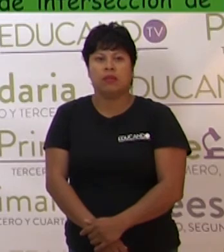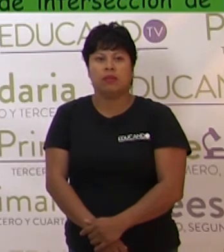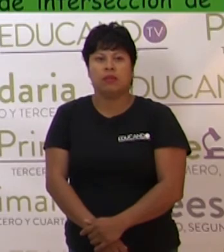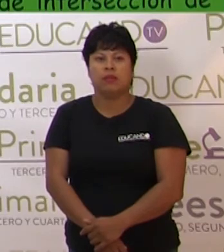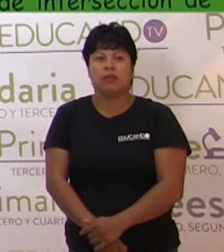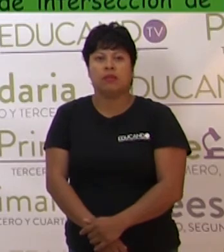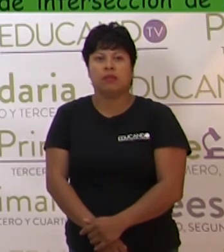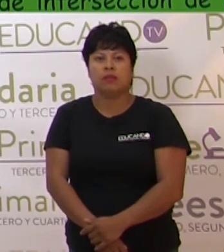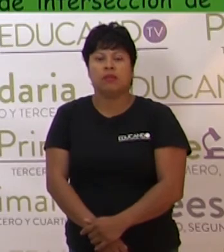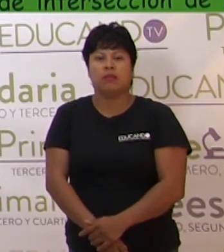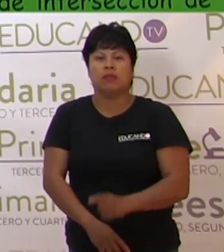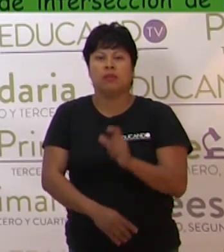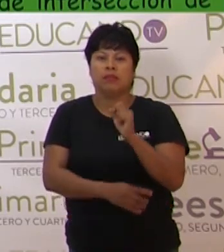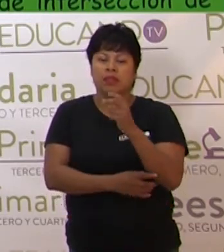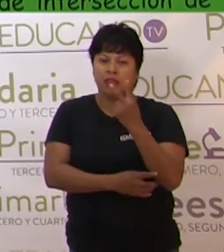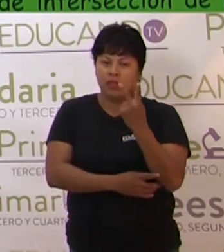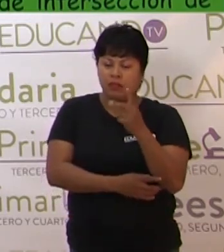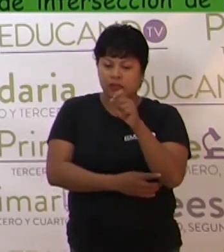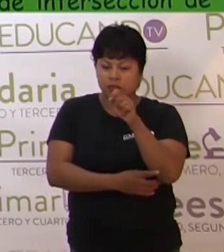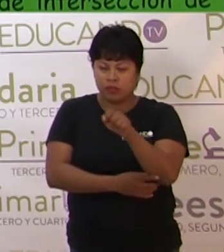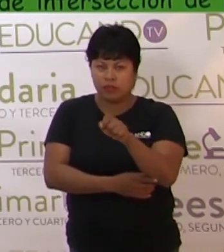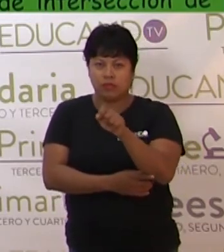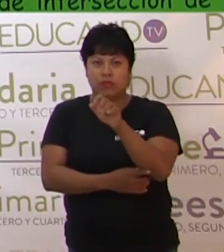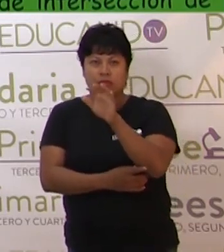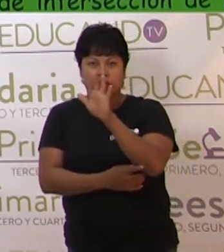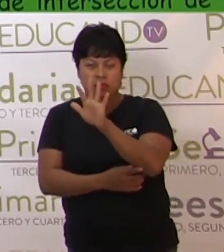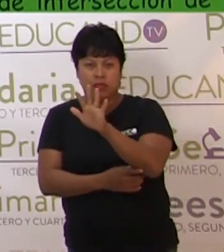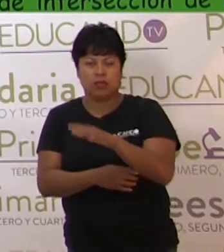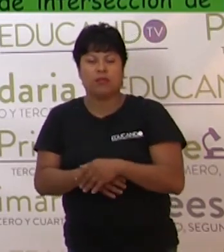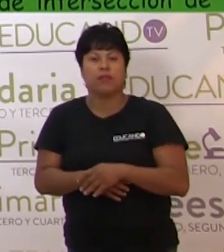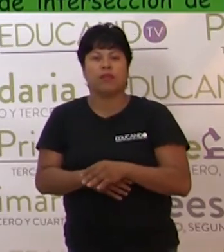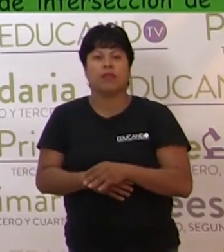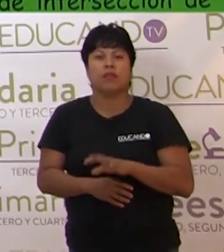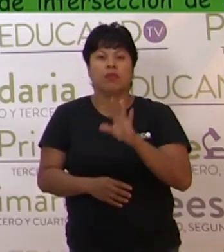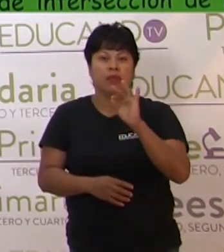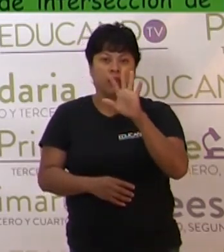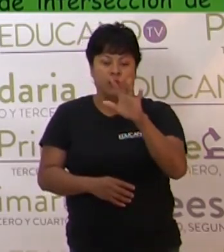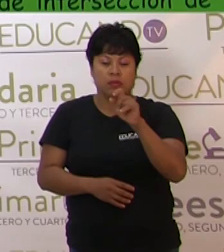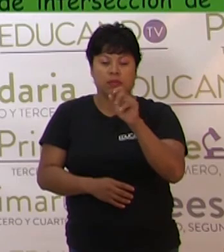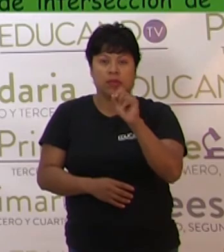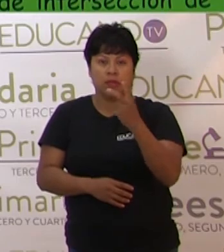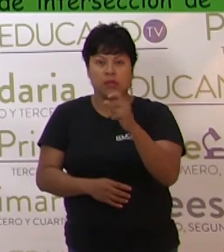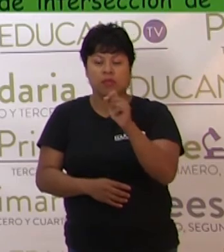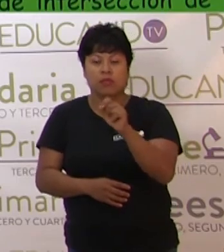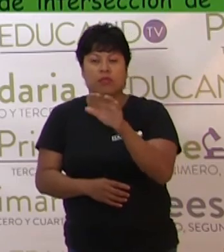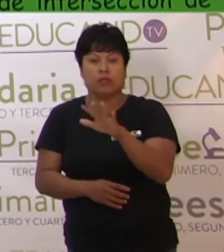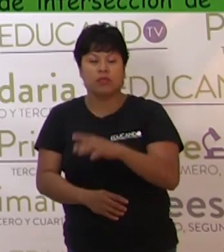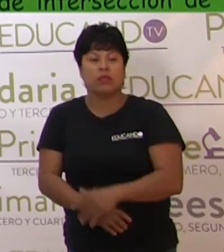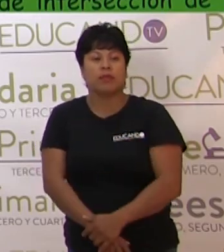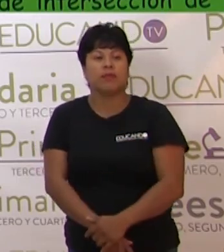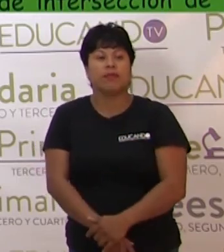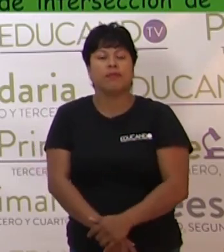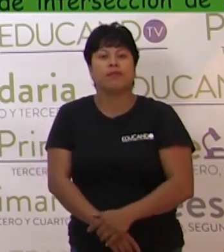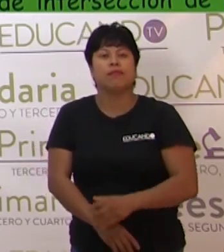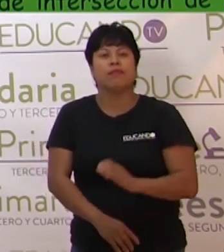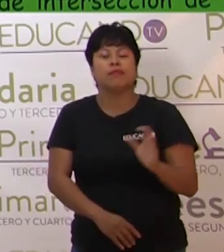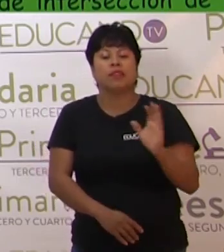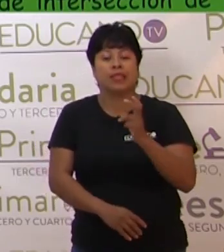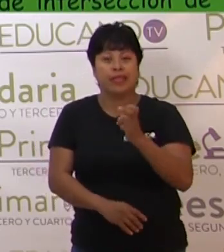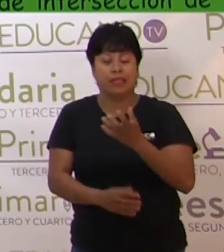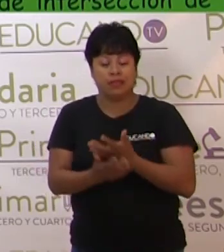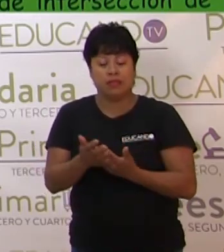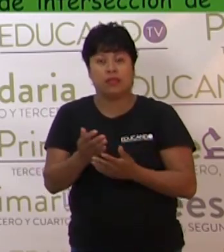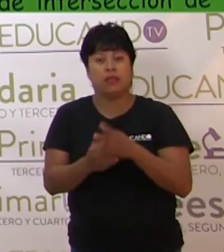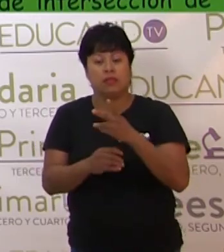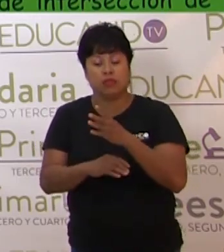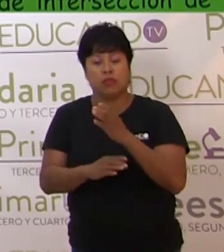22.51 45 es 22.5 ahora cuando 3 en estos triángulos en